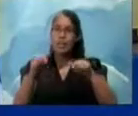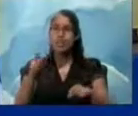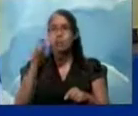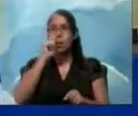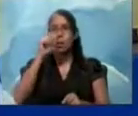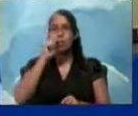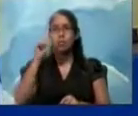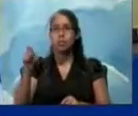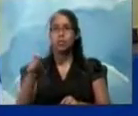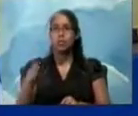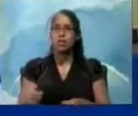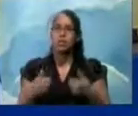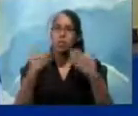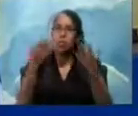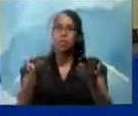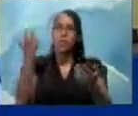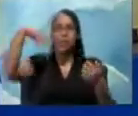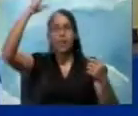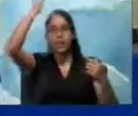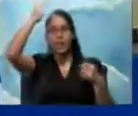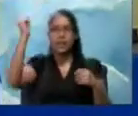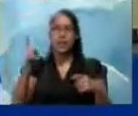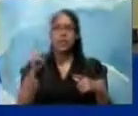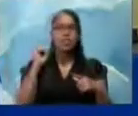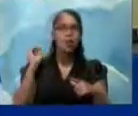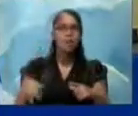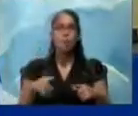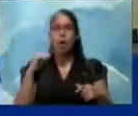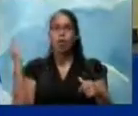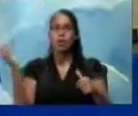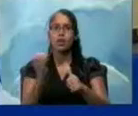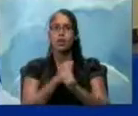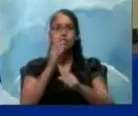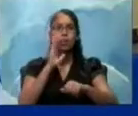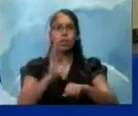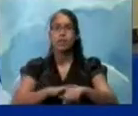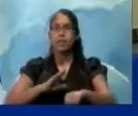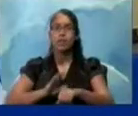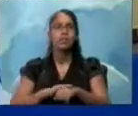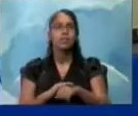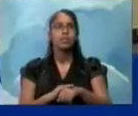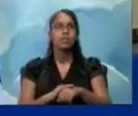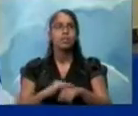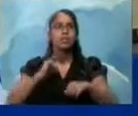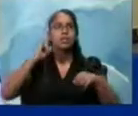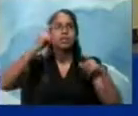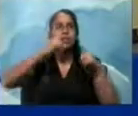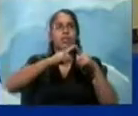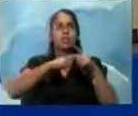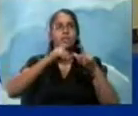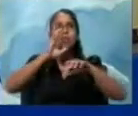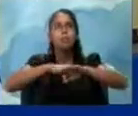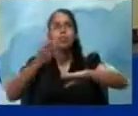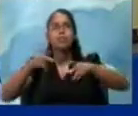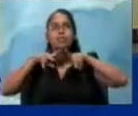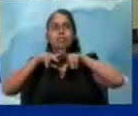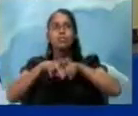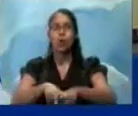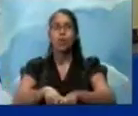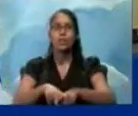Y se lo mandé al rey Herodes y tampoco encontró delito. Y entonces, ¿por qué lo